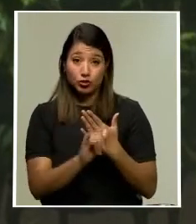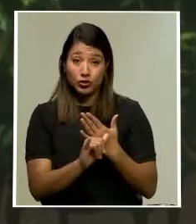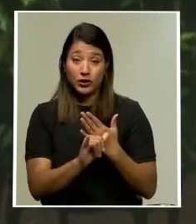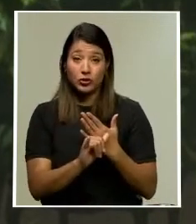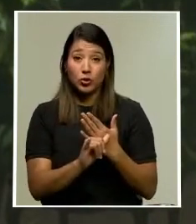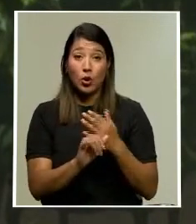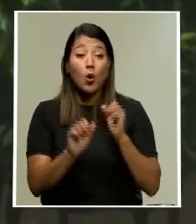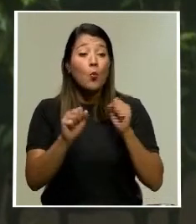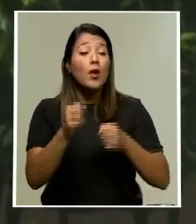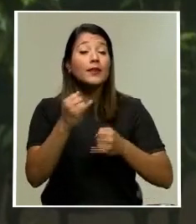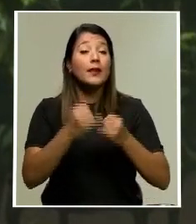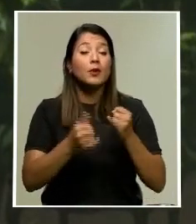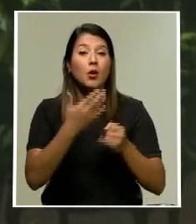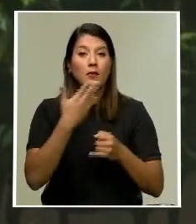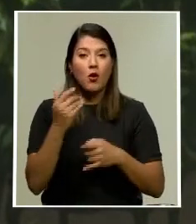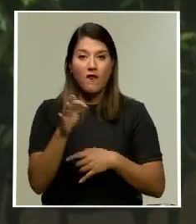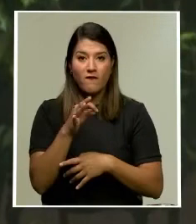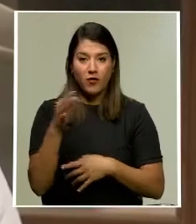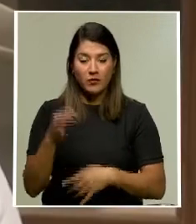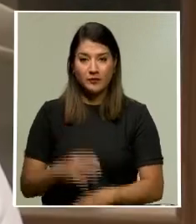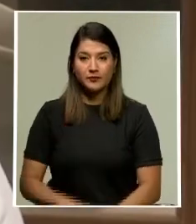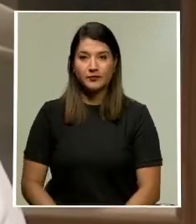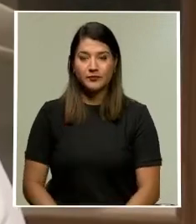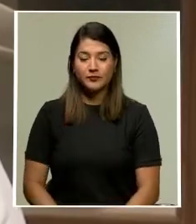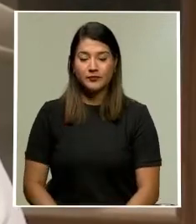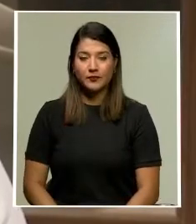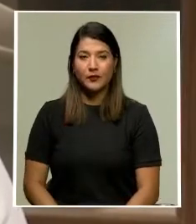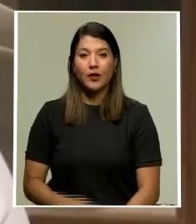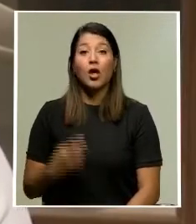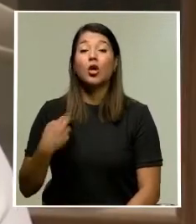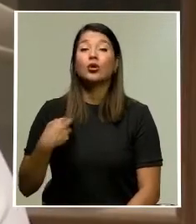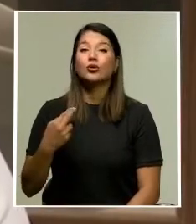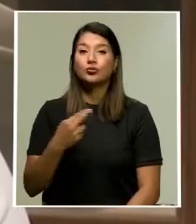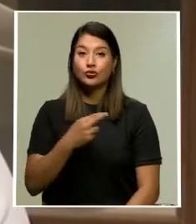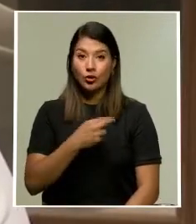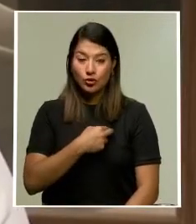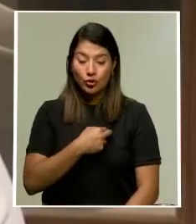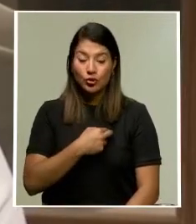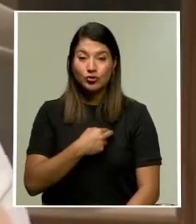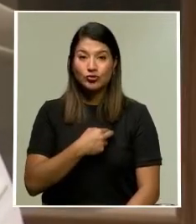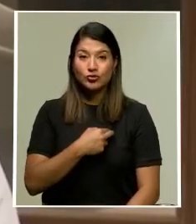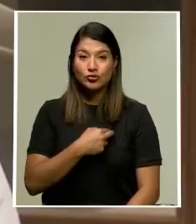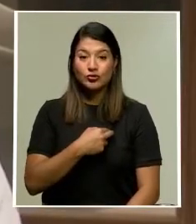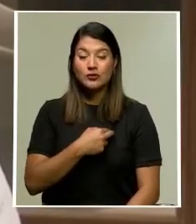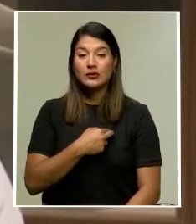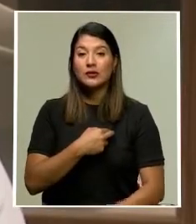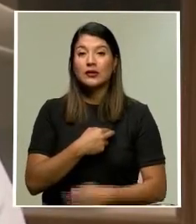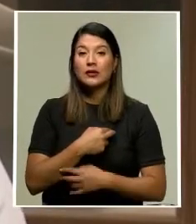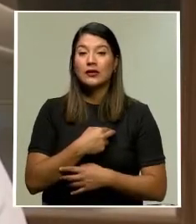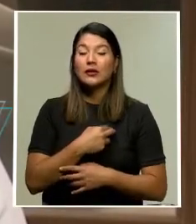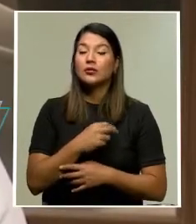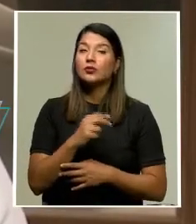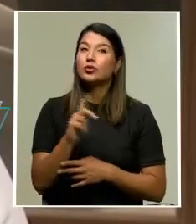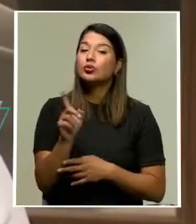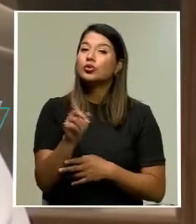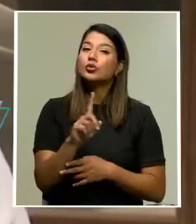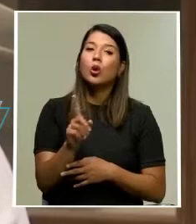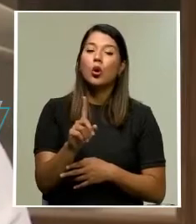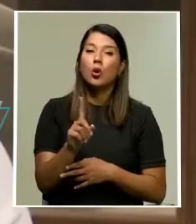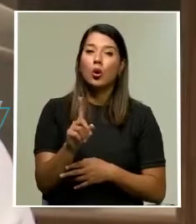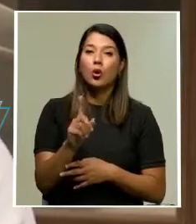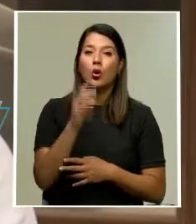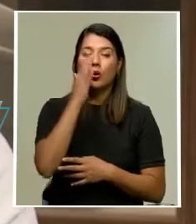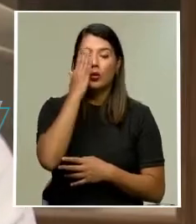salga lo mejor posible acá del Congreso. Nosotros lo que tenemos, bueno, no emocionar por lo que